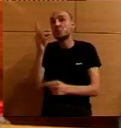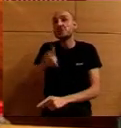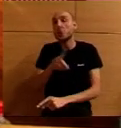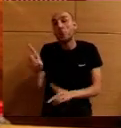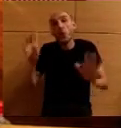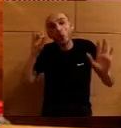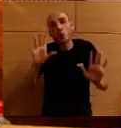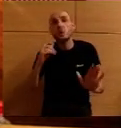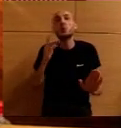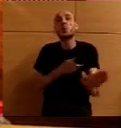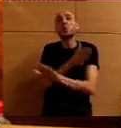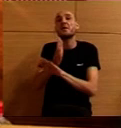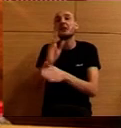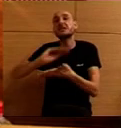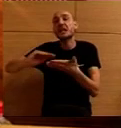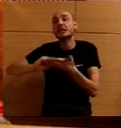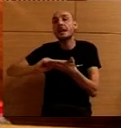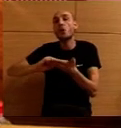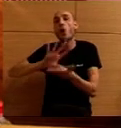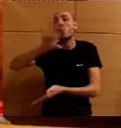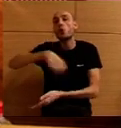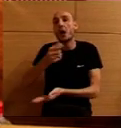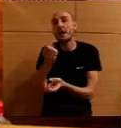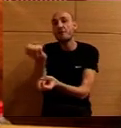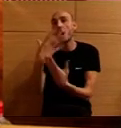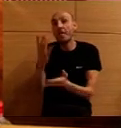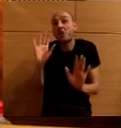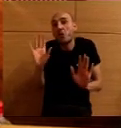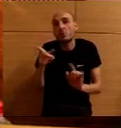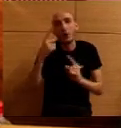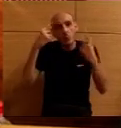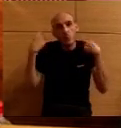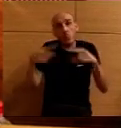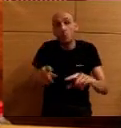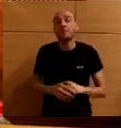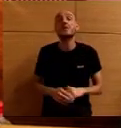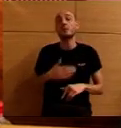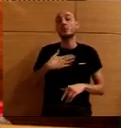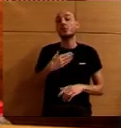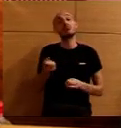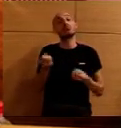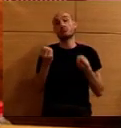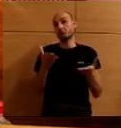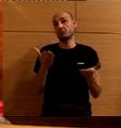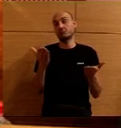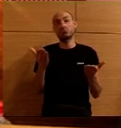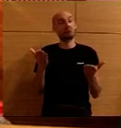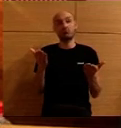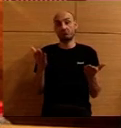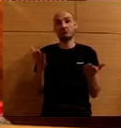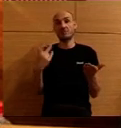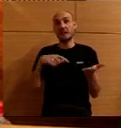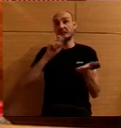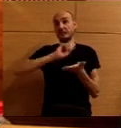o menos veces al despacho del secretario a obtener la información. Pero en cualquier caso, mire, le voy a decir, como bien le indicó el secretario de la